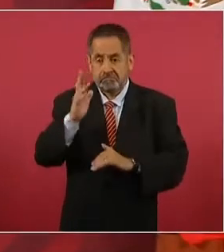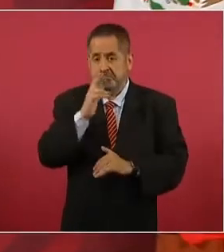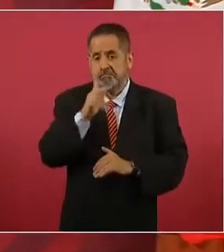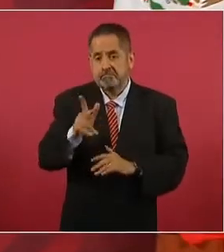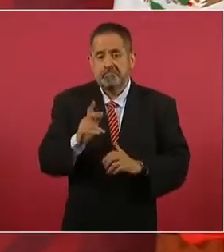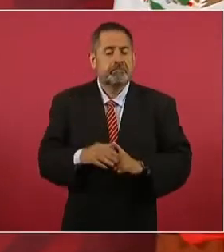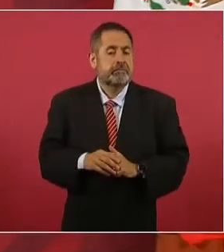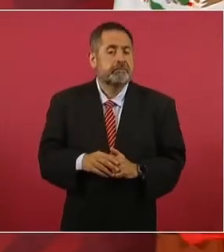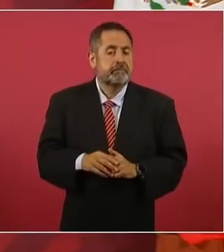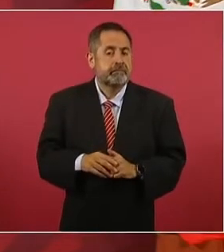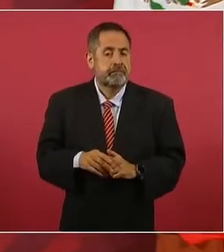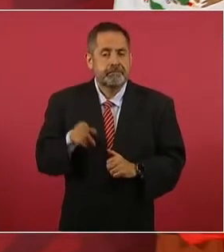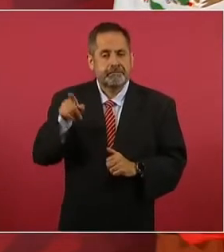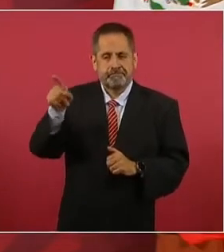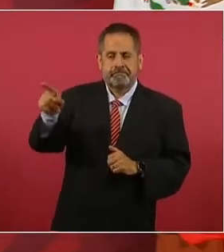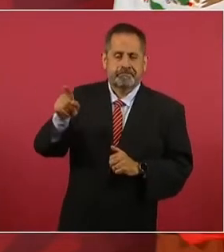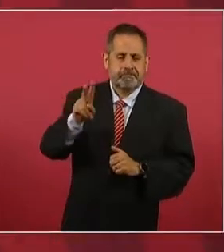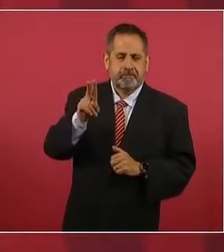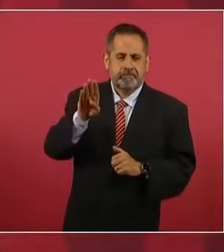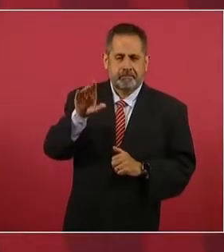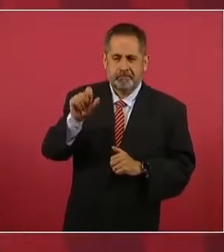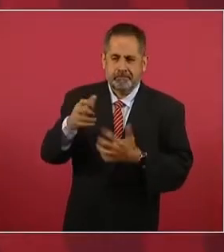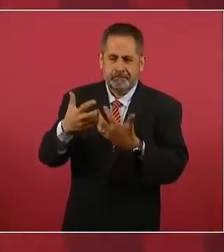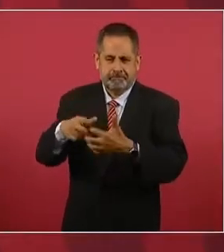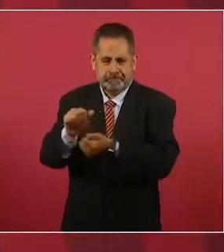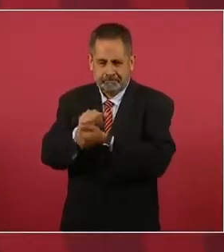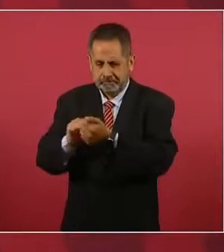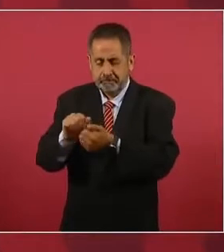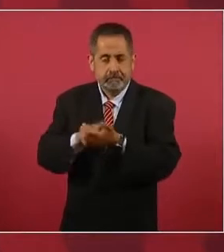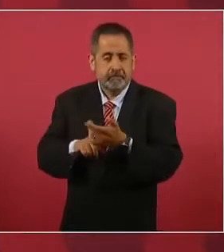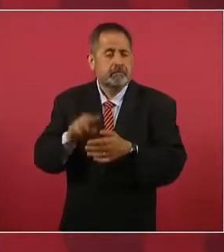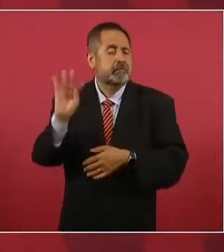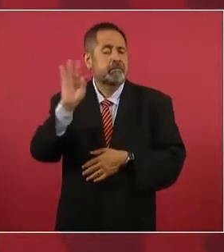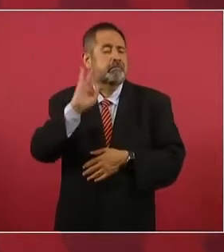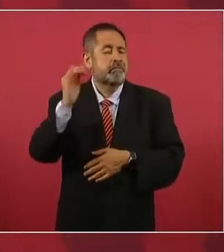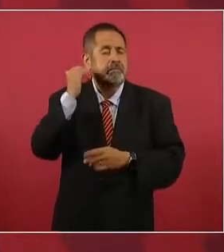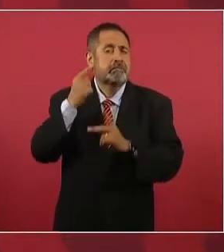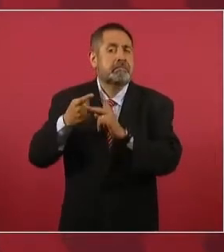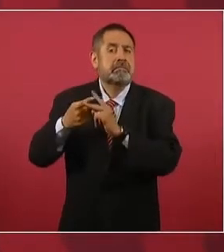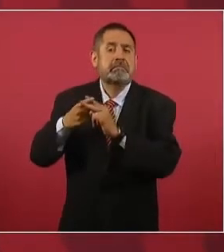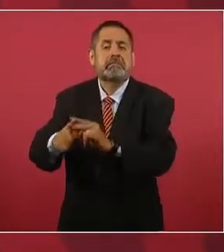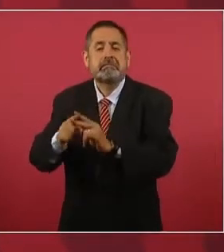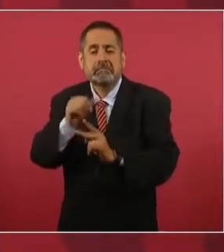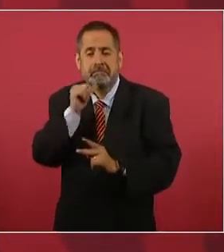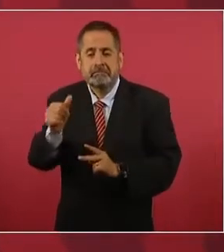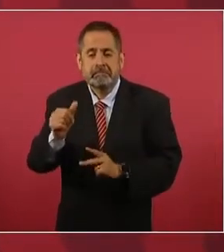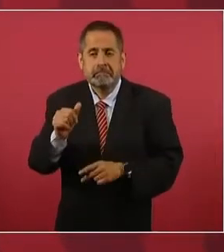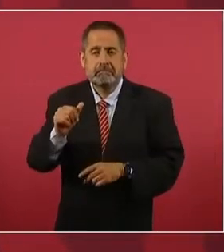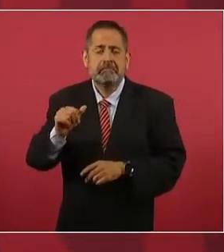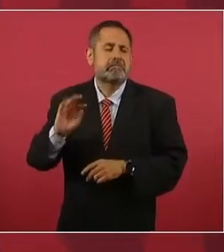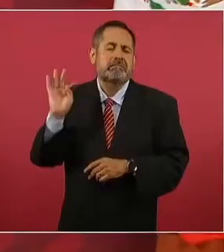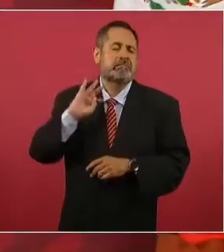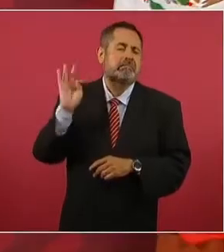de la refinería, imagínense si no la iniciamos